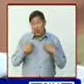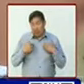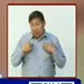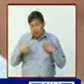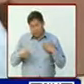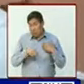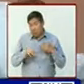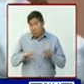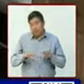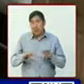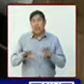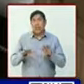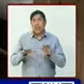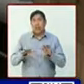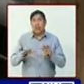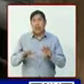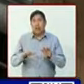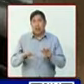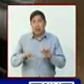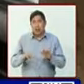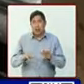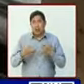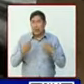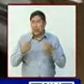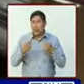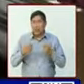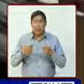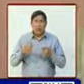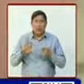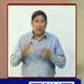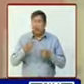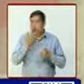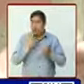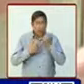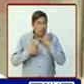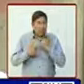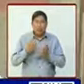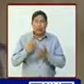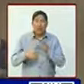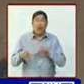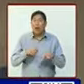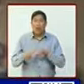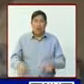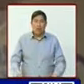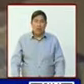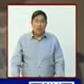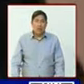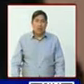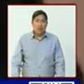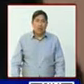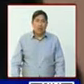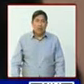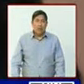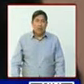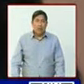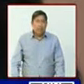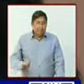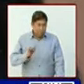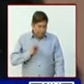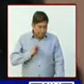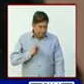mi pie bueno ahí para que no me caiga el polvo y me infecte el polvo, digamos, de lo que hago. Yo